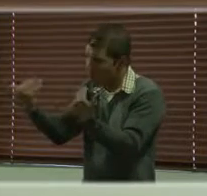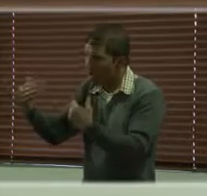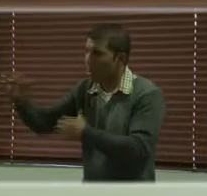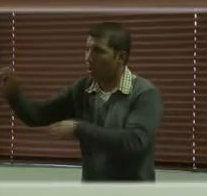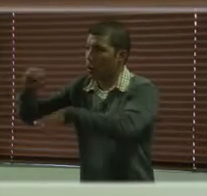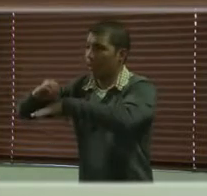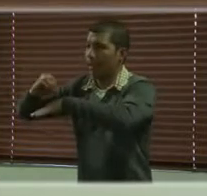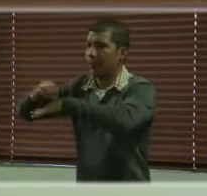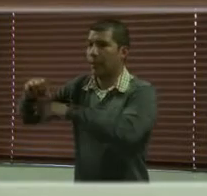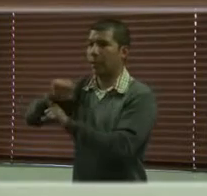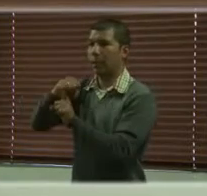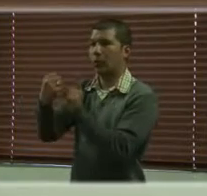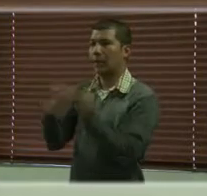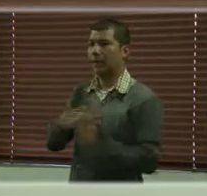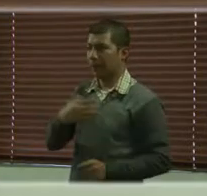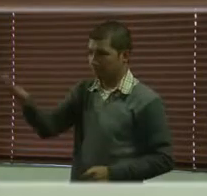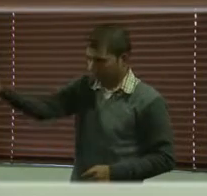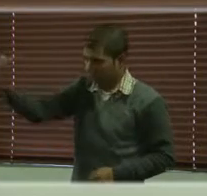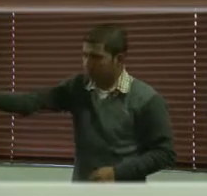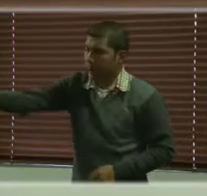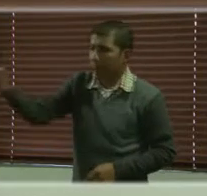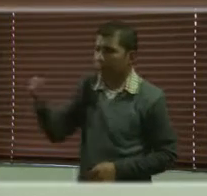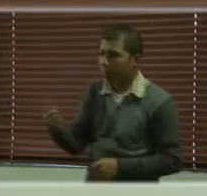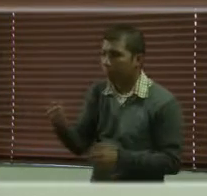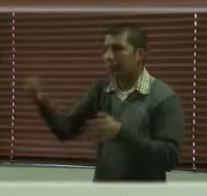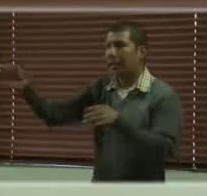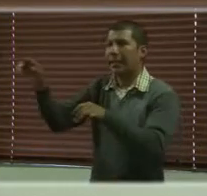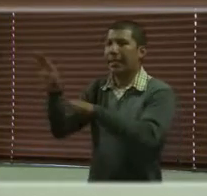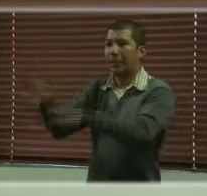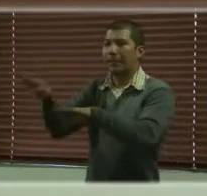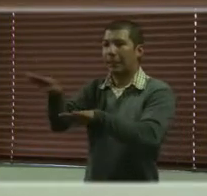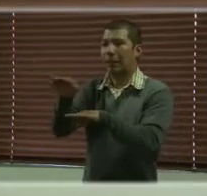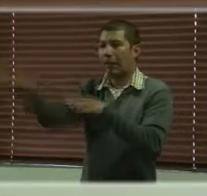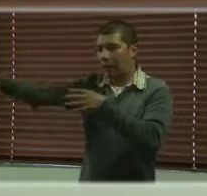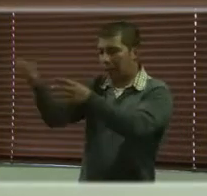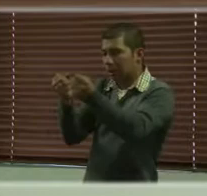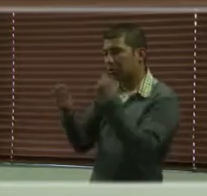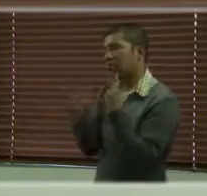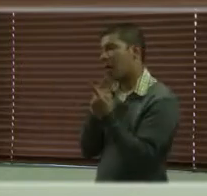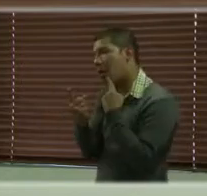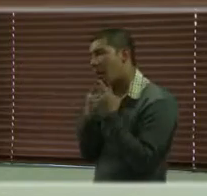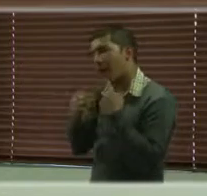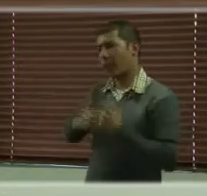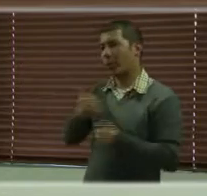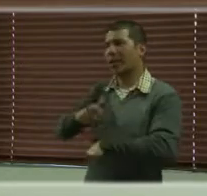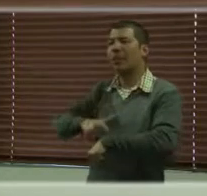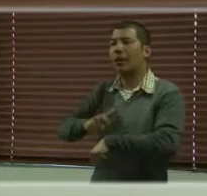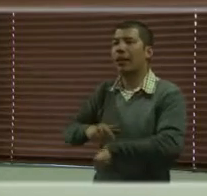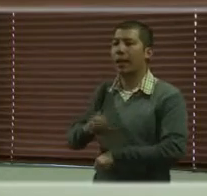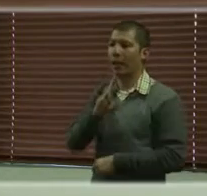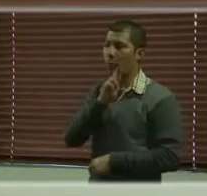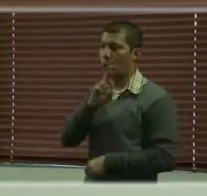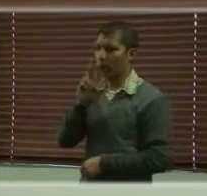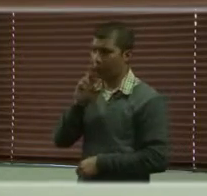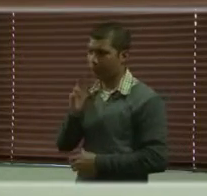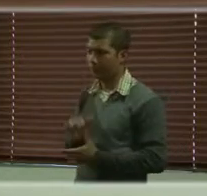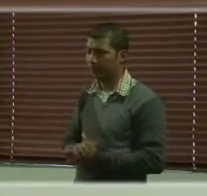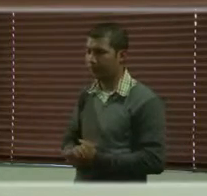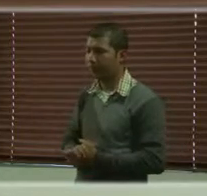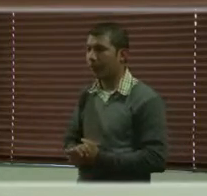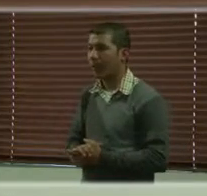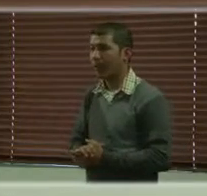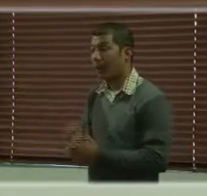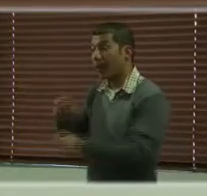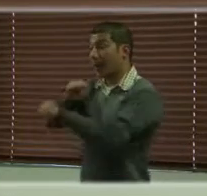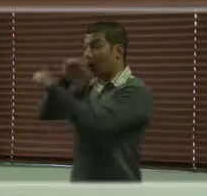tiempo a veces también antes de que empiece la sesión inicial de la mañana que empieza a las diez de nueve a diez